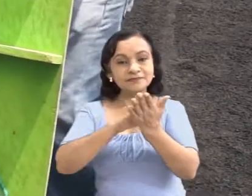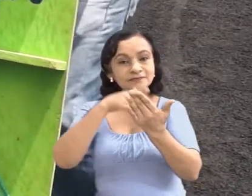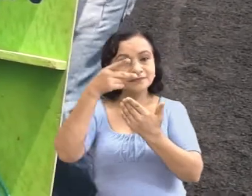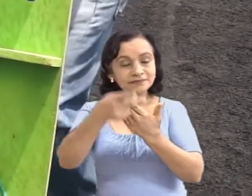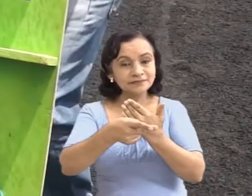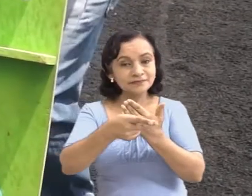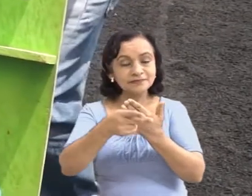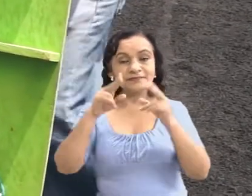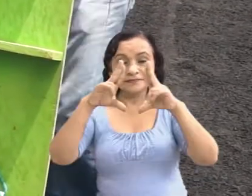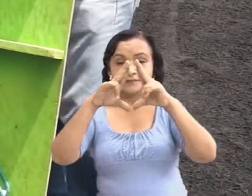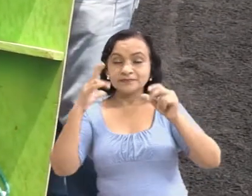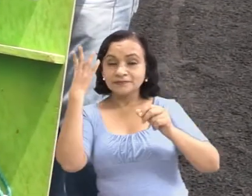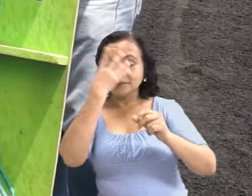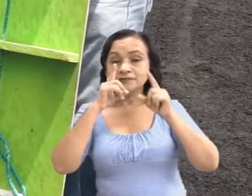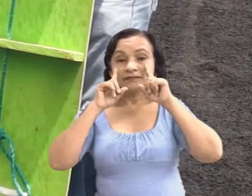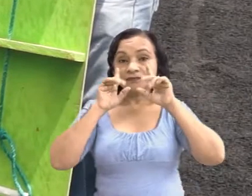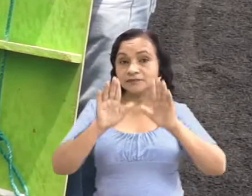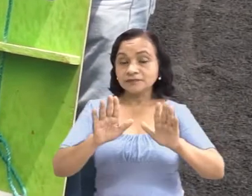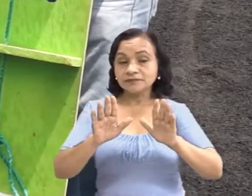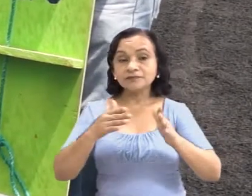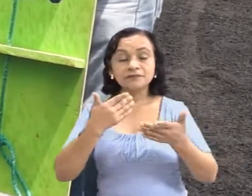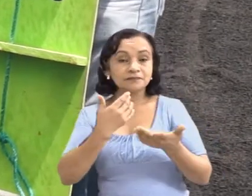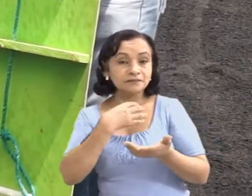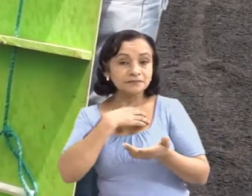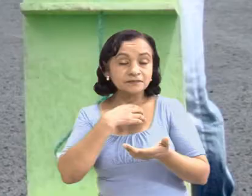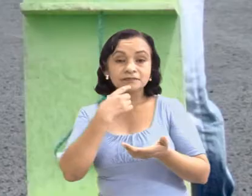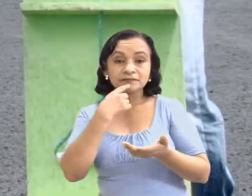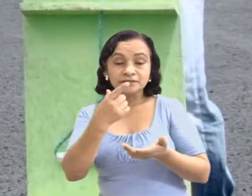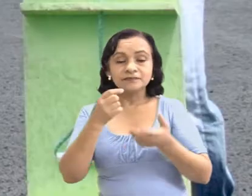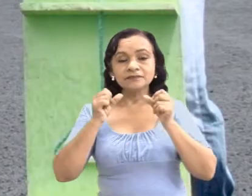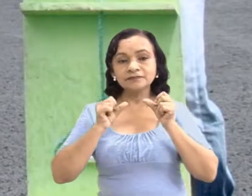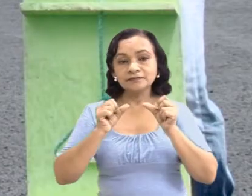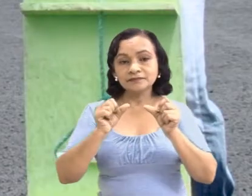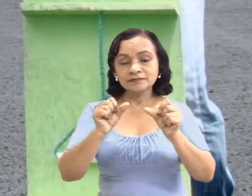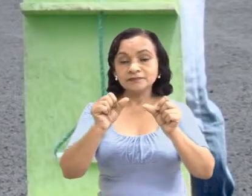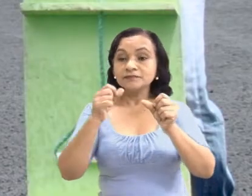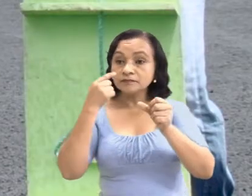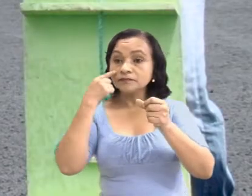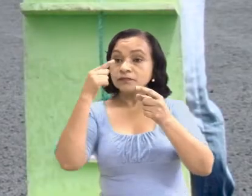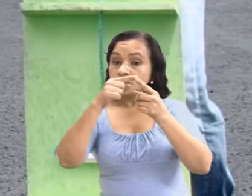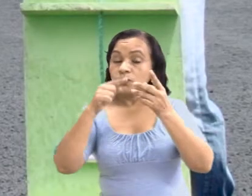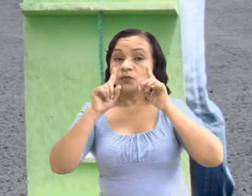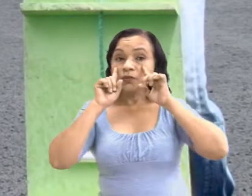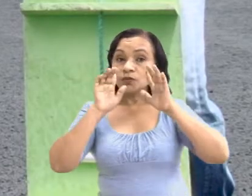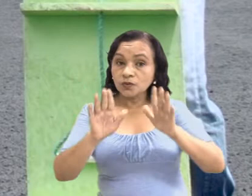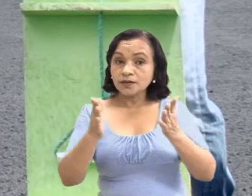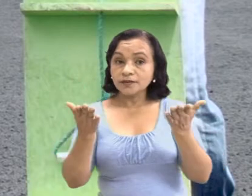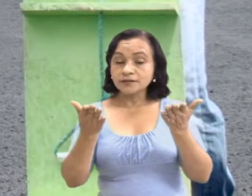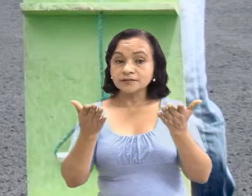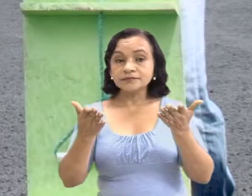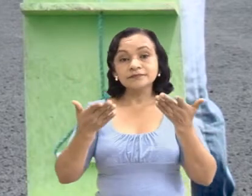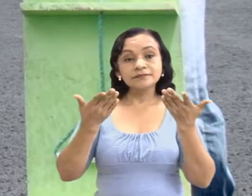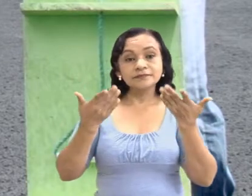este programa de Nicaragua Linda y Segura. Nosotros, por nuestra parte, le invitamos a seguir todas estas recomendaciones y, por supuesto,